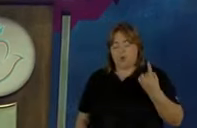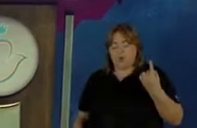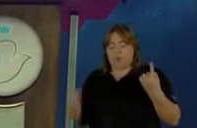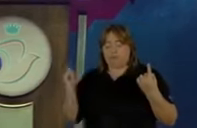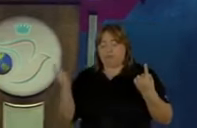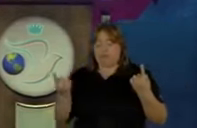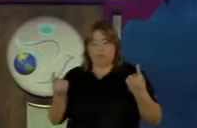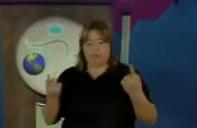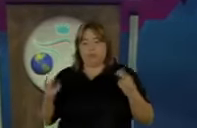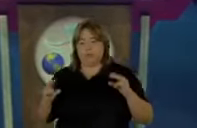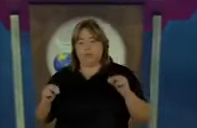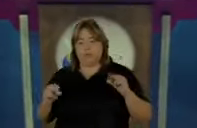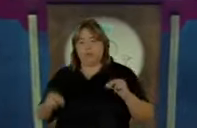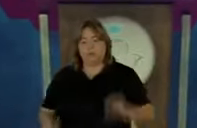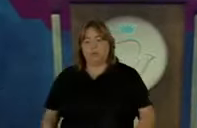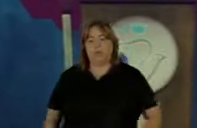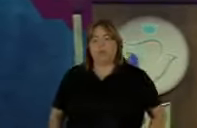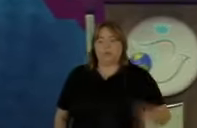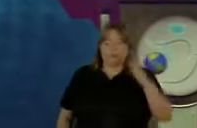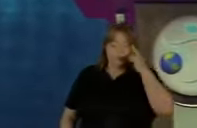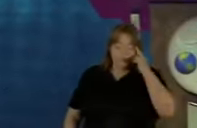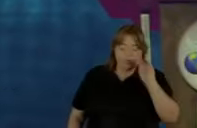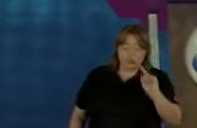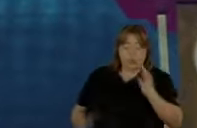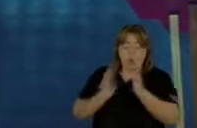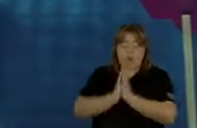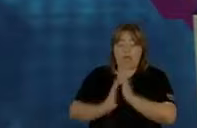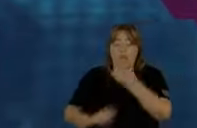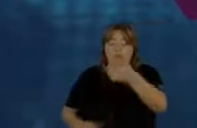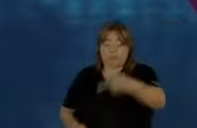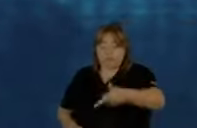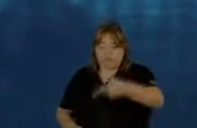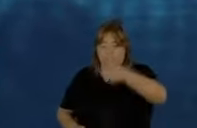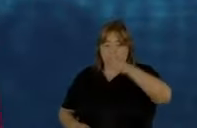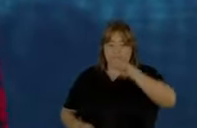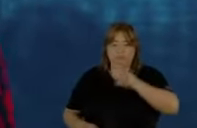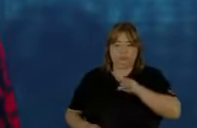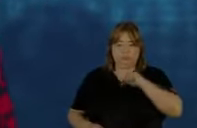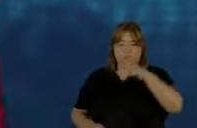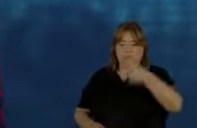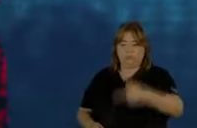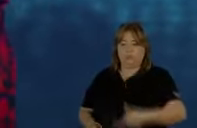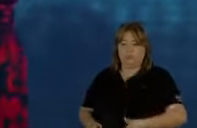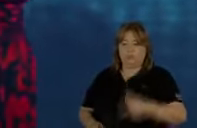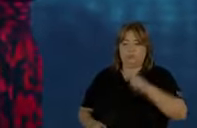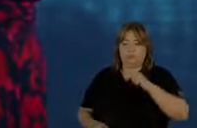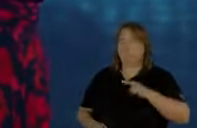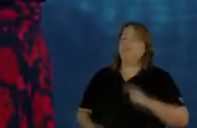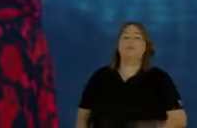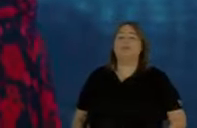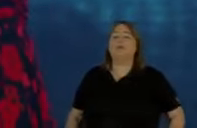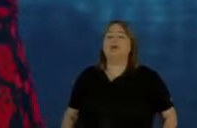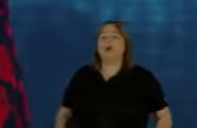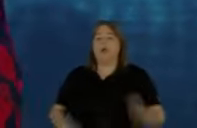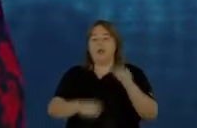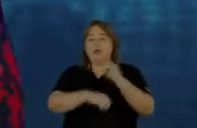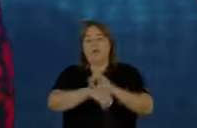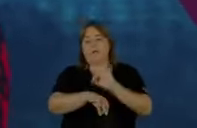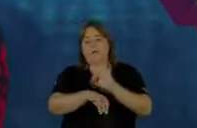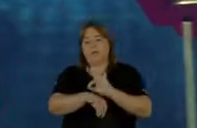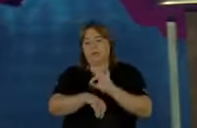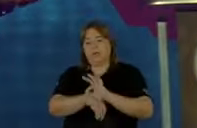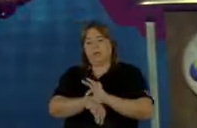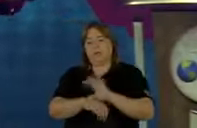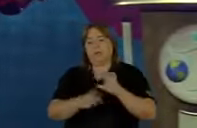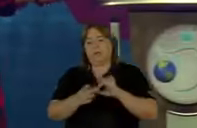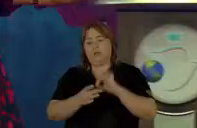qué traemos las peticiones? Para orar los unos por los otros. El ministerio de intercesión, nosotros como pastores, la oficina, por favor. El